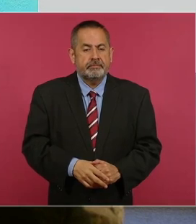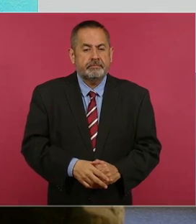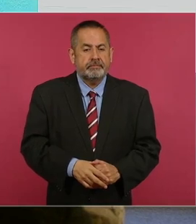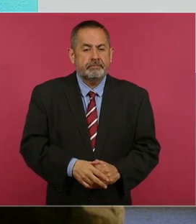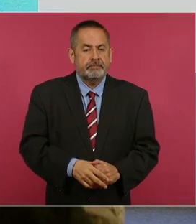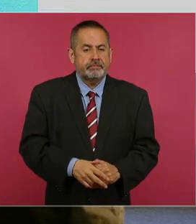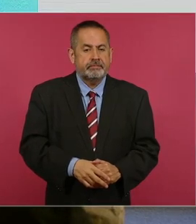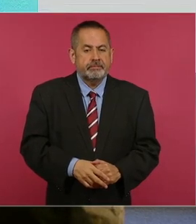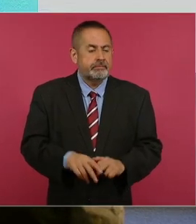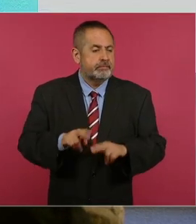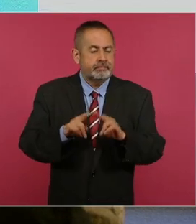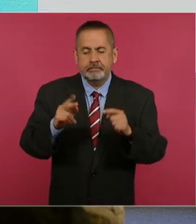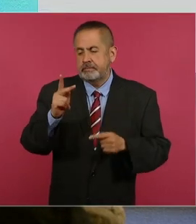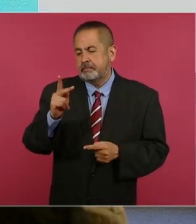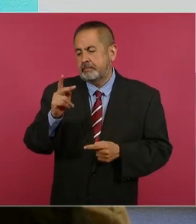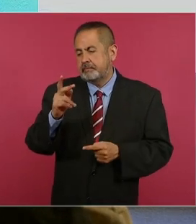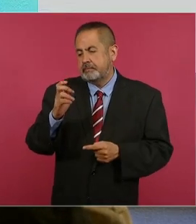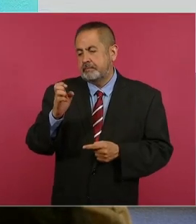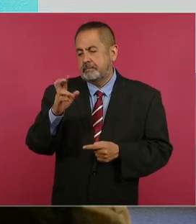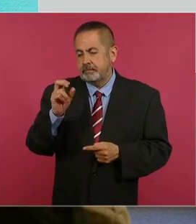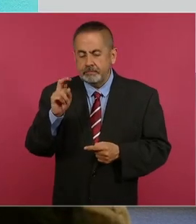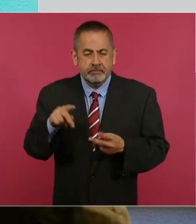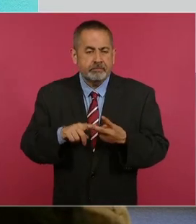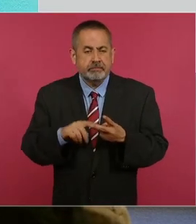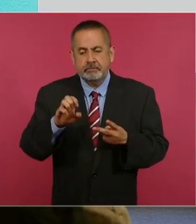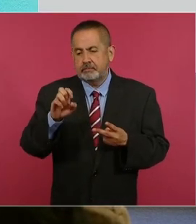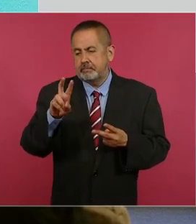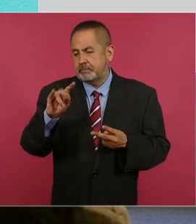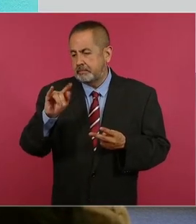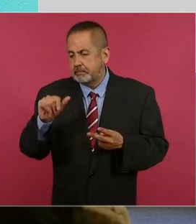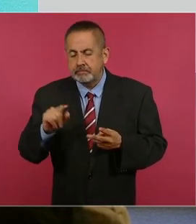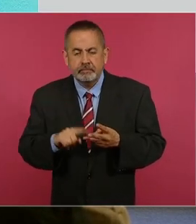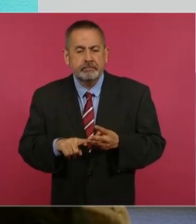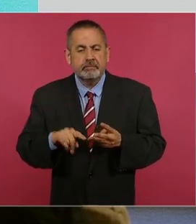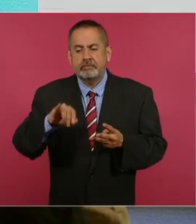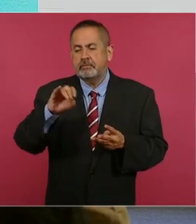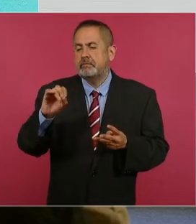Ni Perón, ni Evita, ni Jorge Luis Borges,